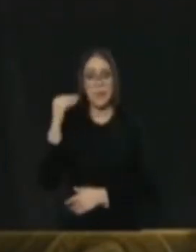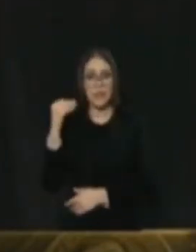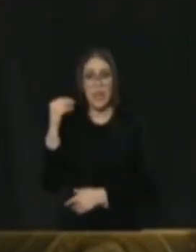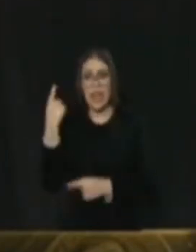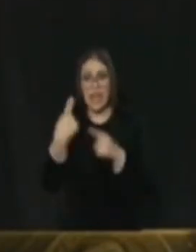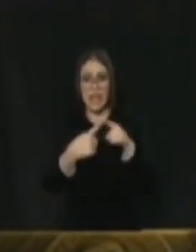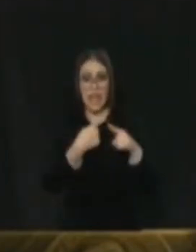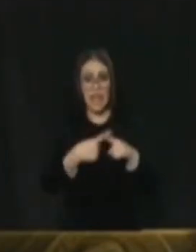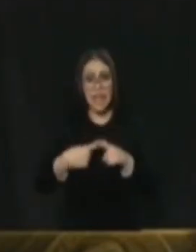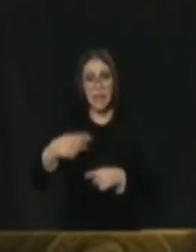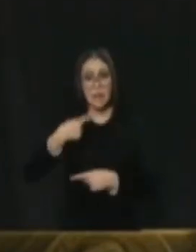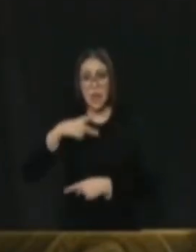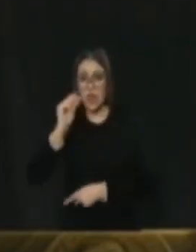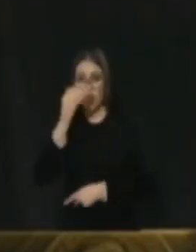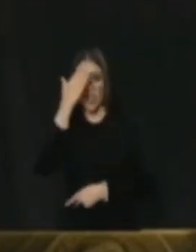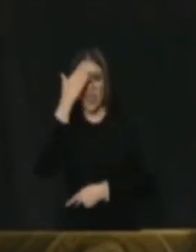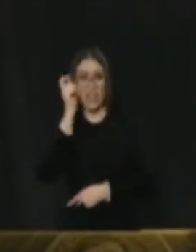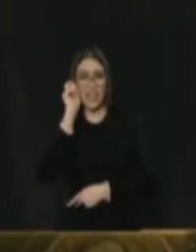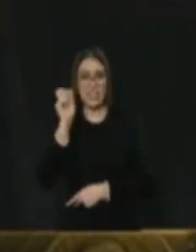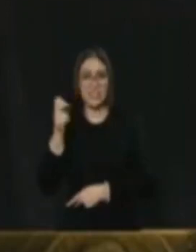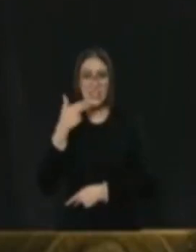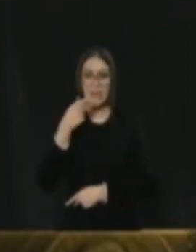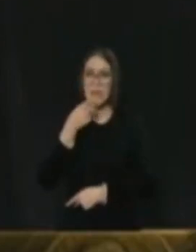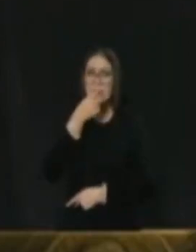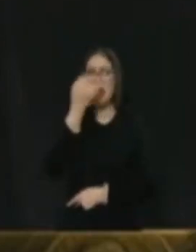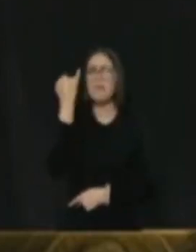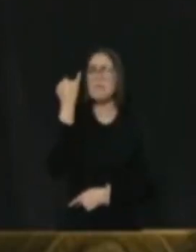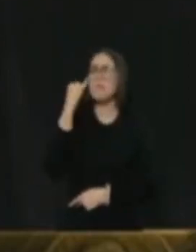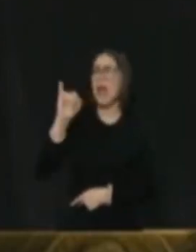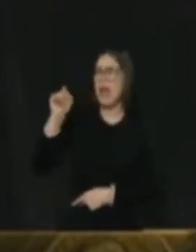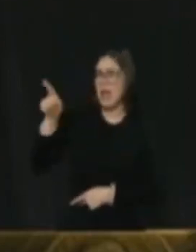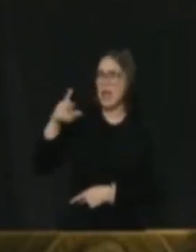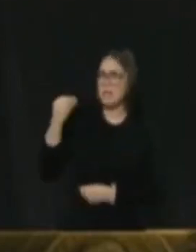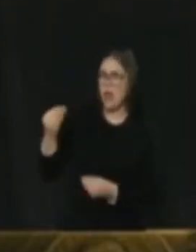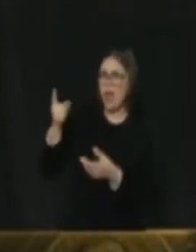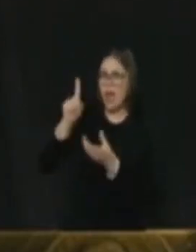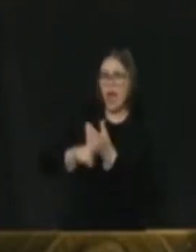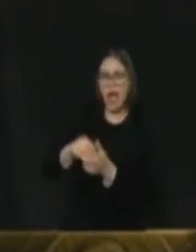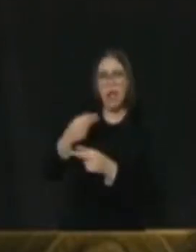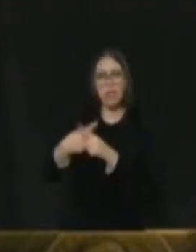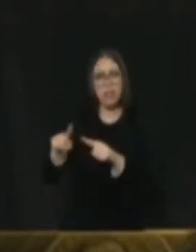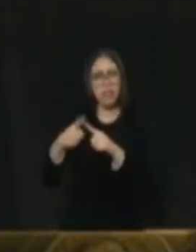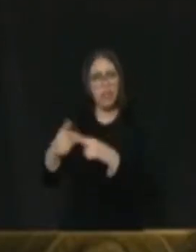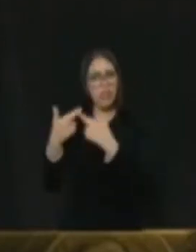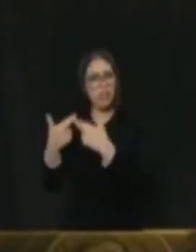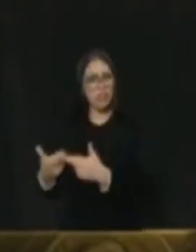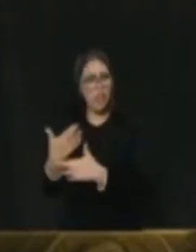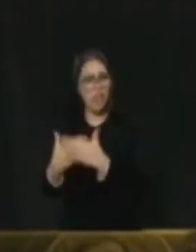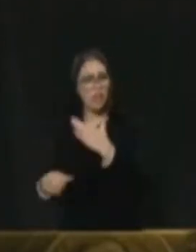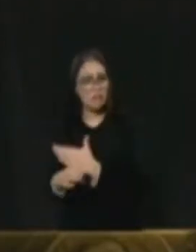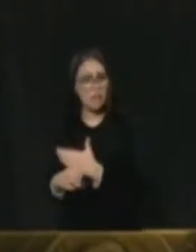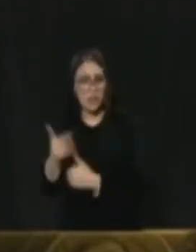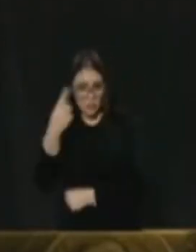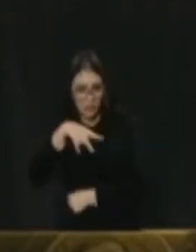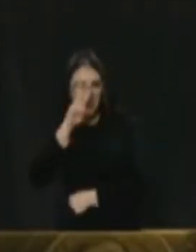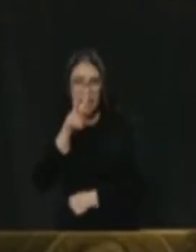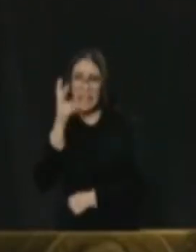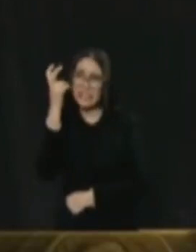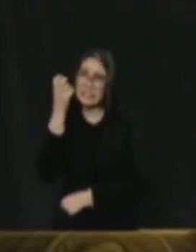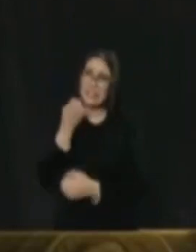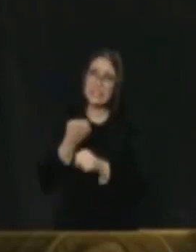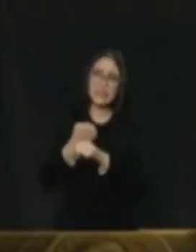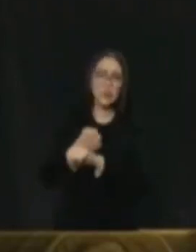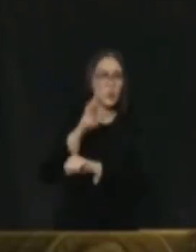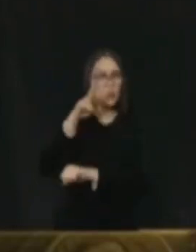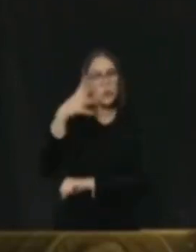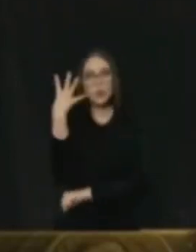le parece exagerado lo que se dice de sus riquezas, pero lo cierto es que este es un estado hermosísimo.